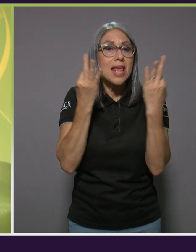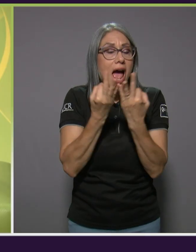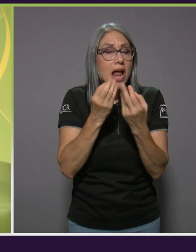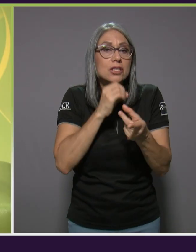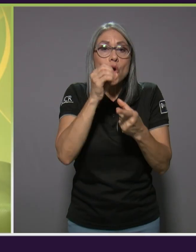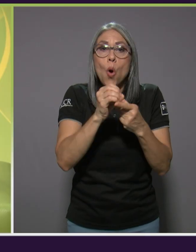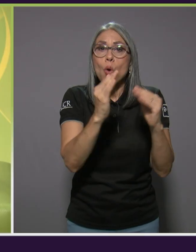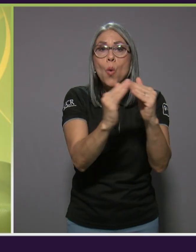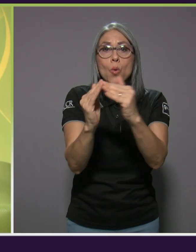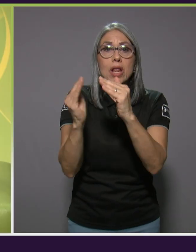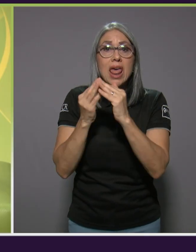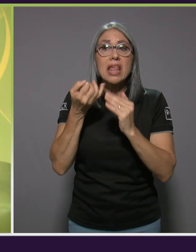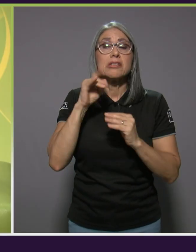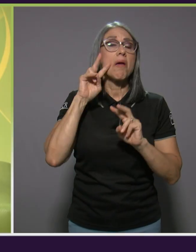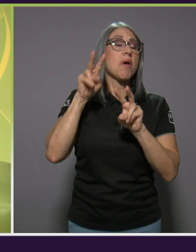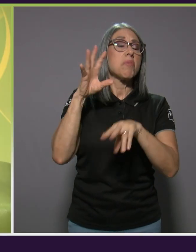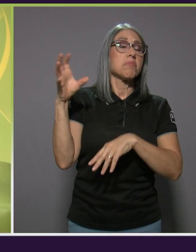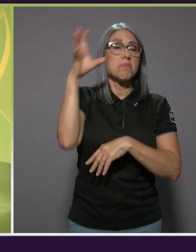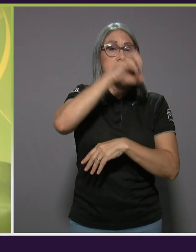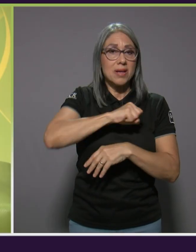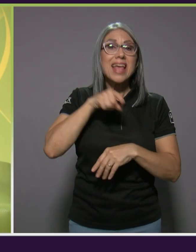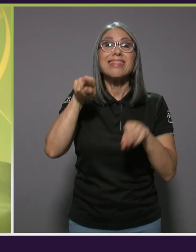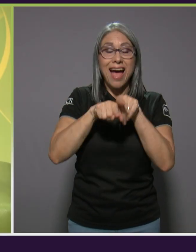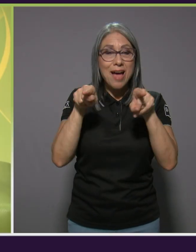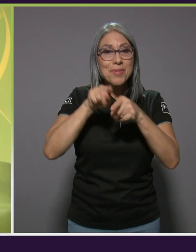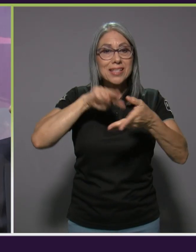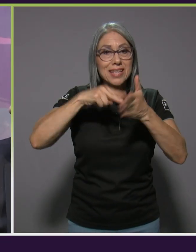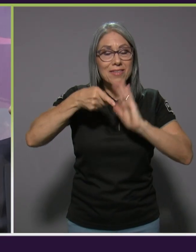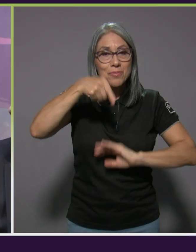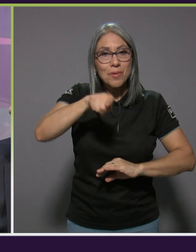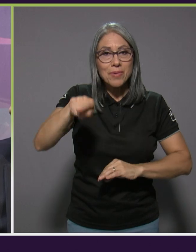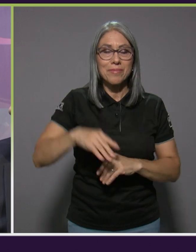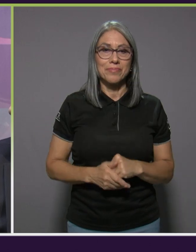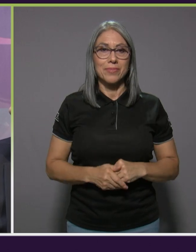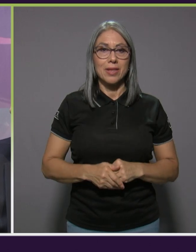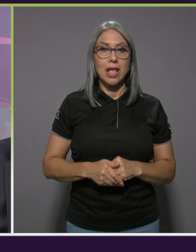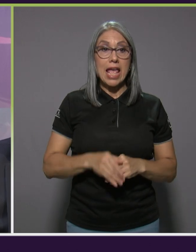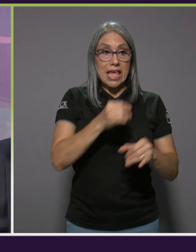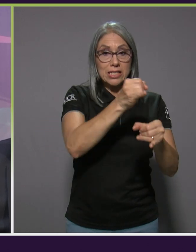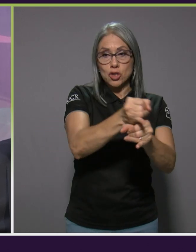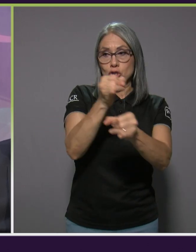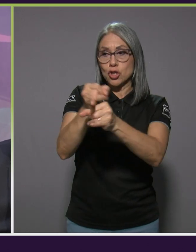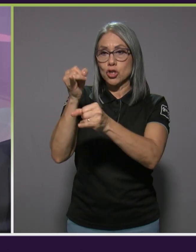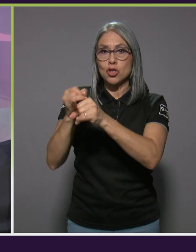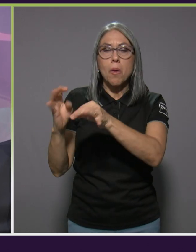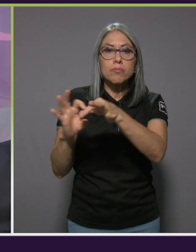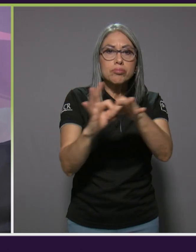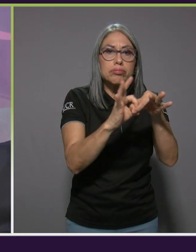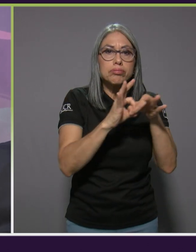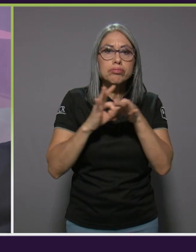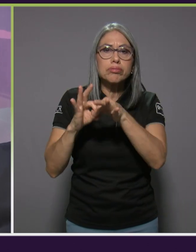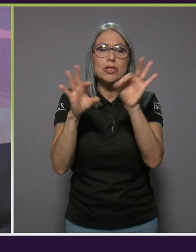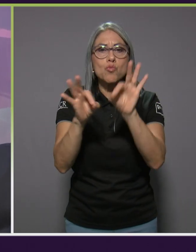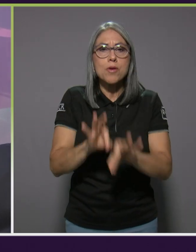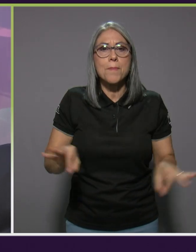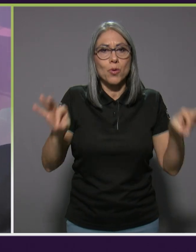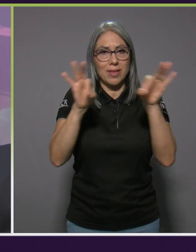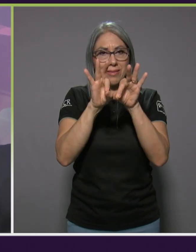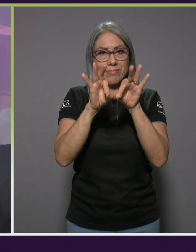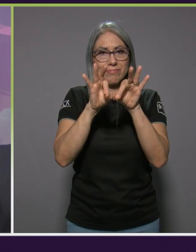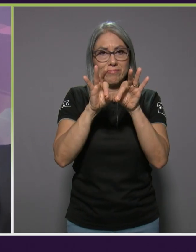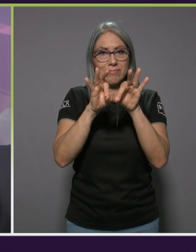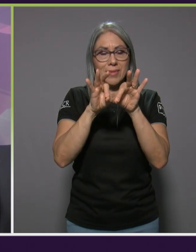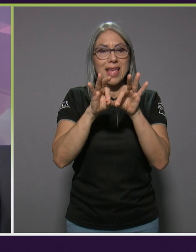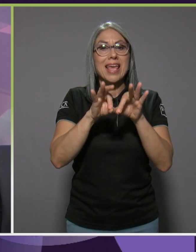las comunidades. Eso también es violencia, Marco. La coordinación interinstitucional es súper importante para estos casos, y que las personas